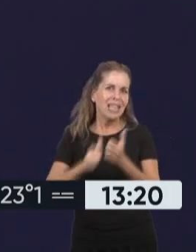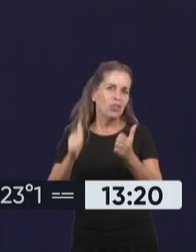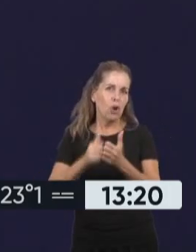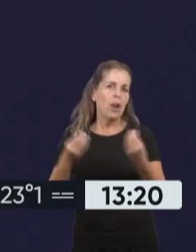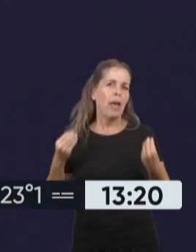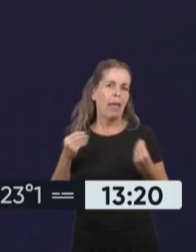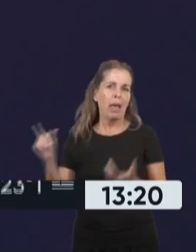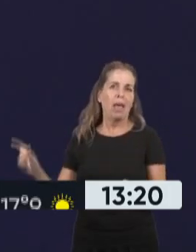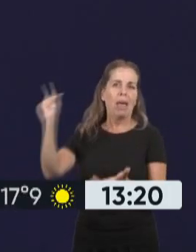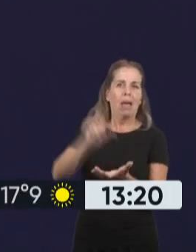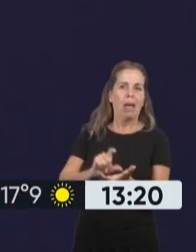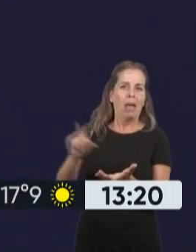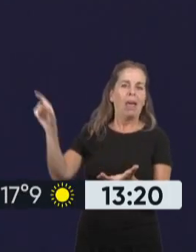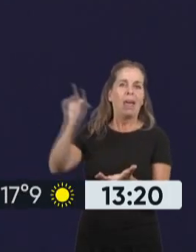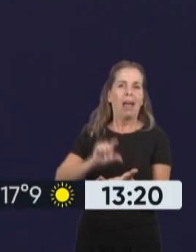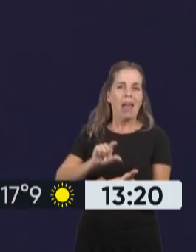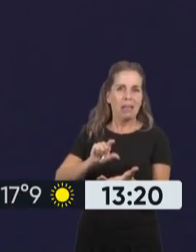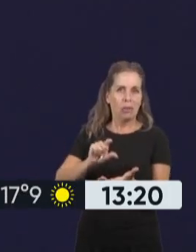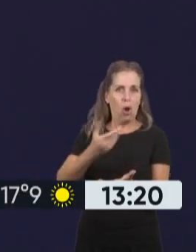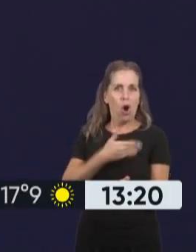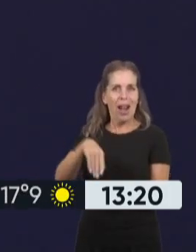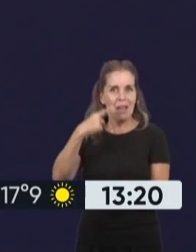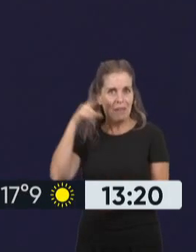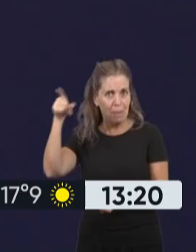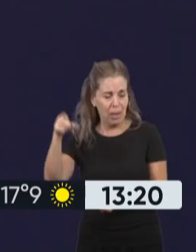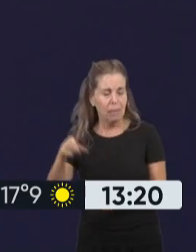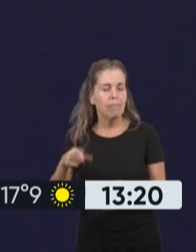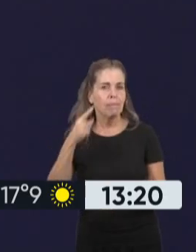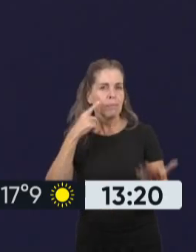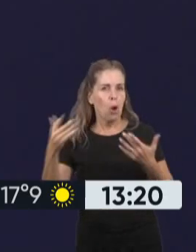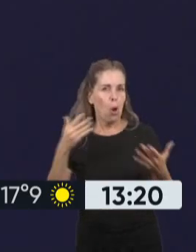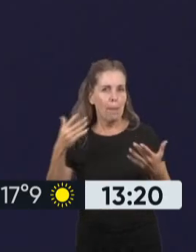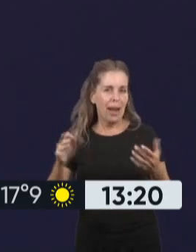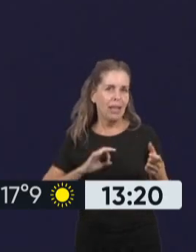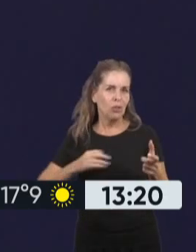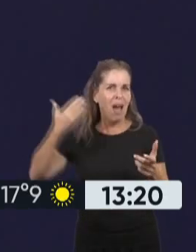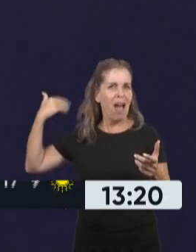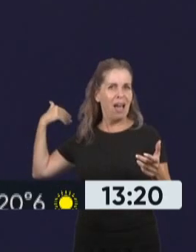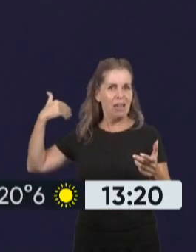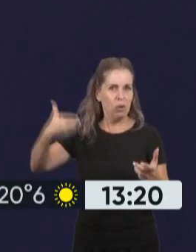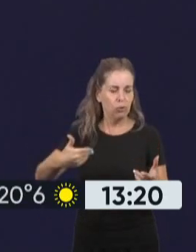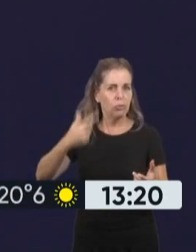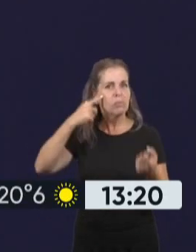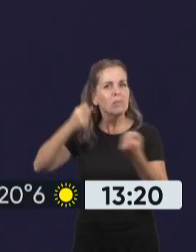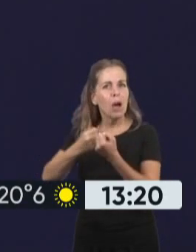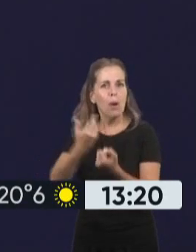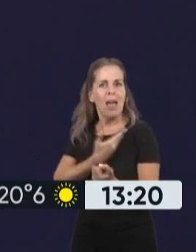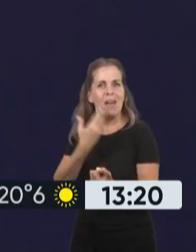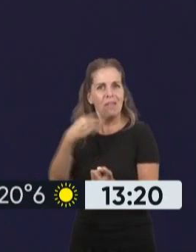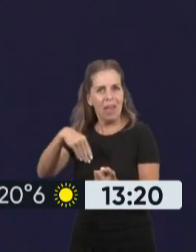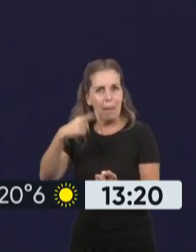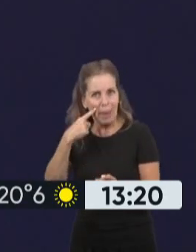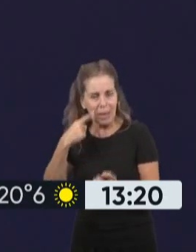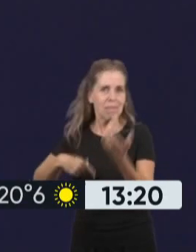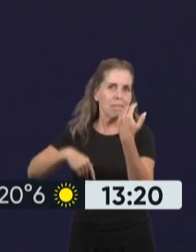crédito internacional. De todos los acuerdos, gran parte de ellos fueron acuerdos, los denominados